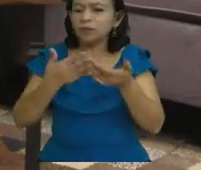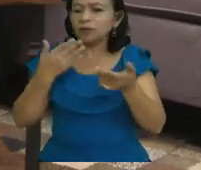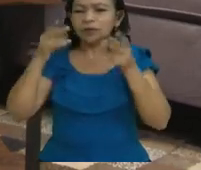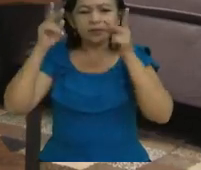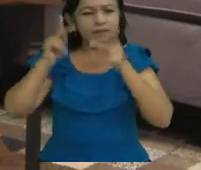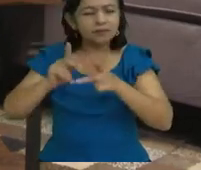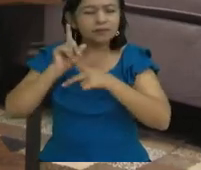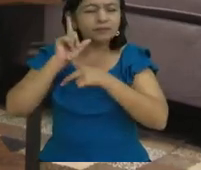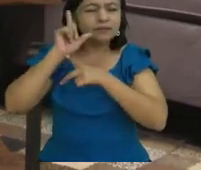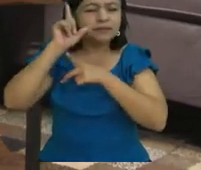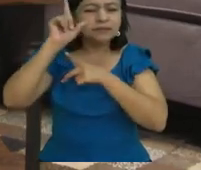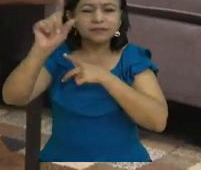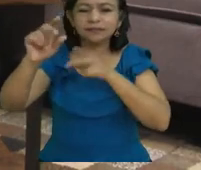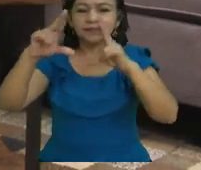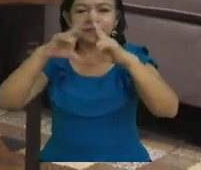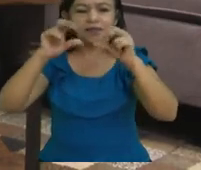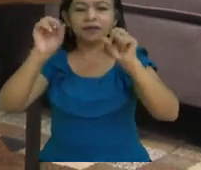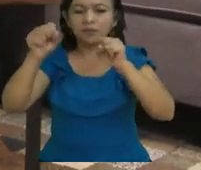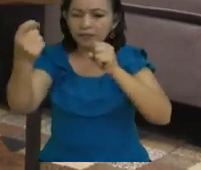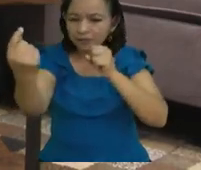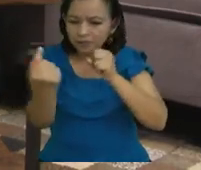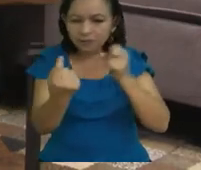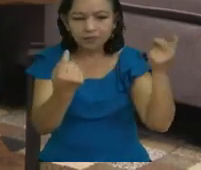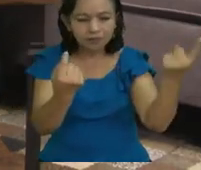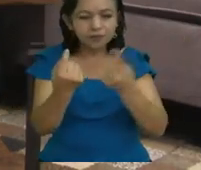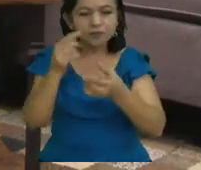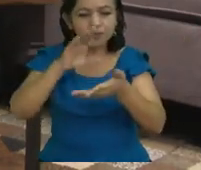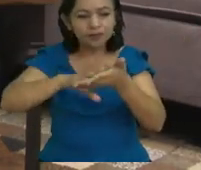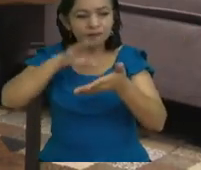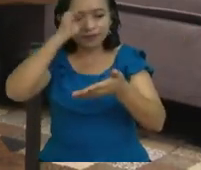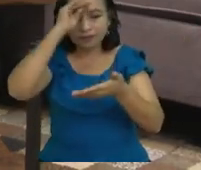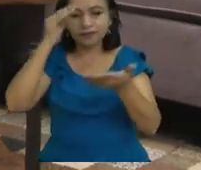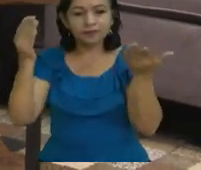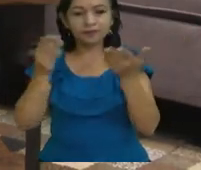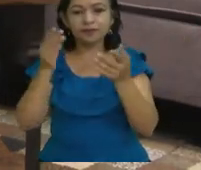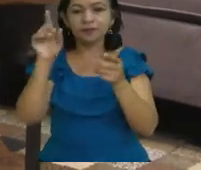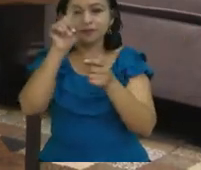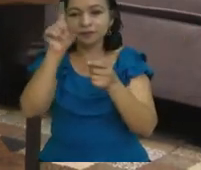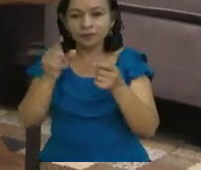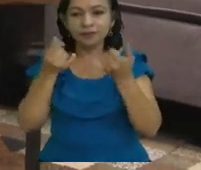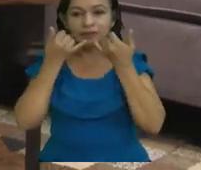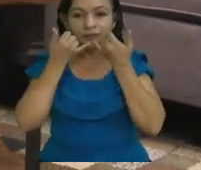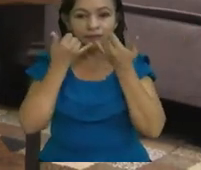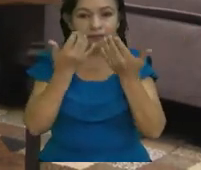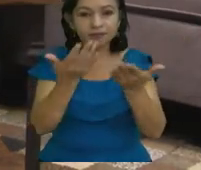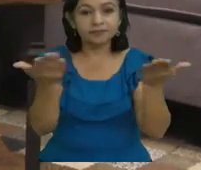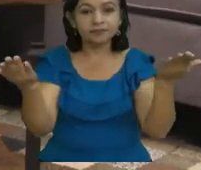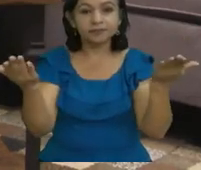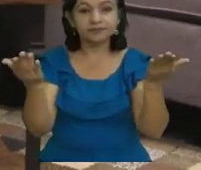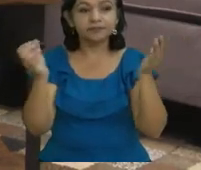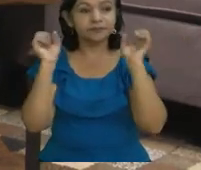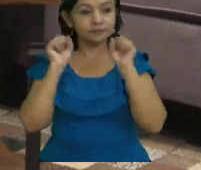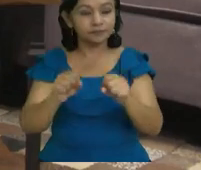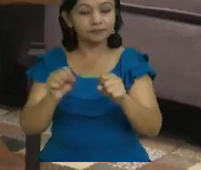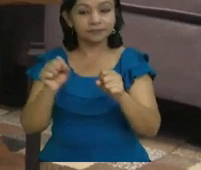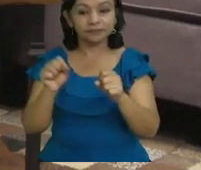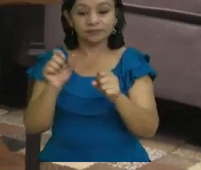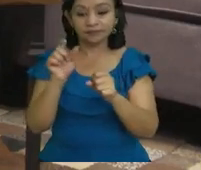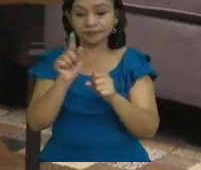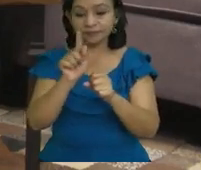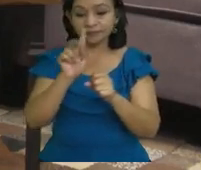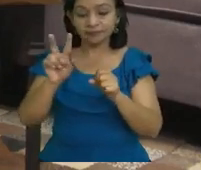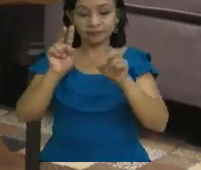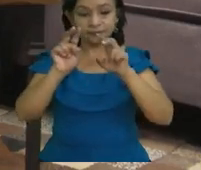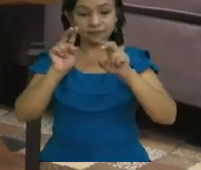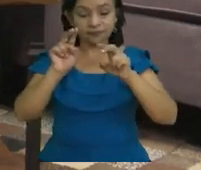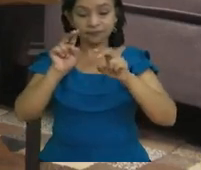último huequito de nuestro país, de que el productor pueda tener acceso al internet, pueda tener acceso a la información. Pero en los telecentros no solamente es